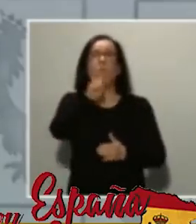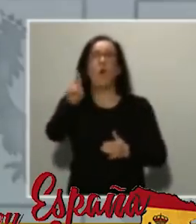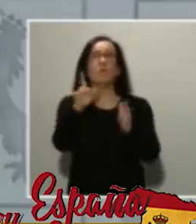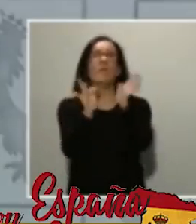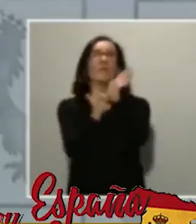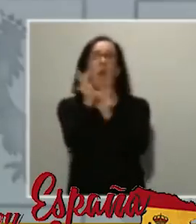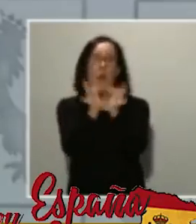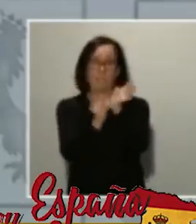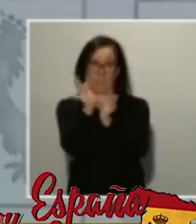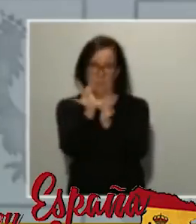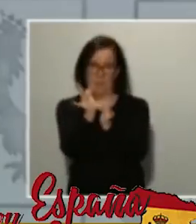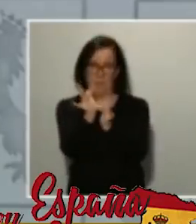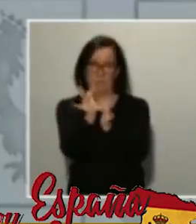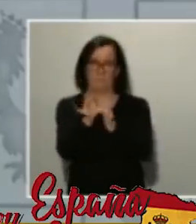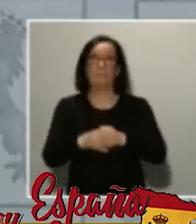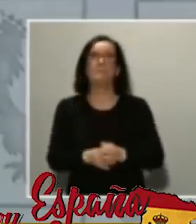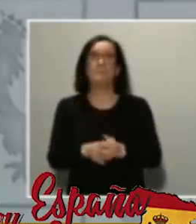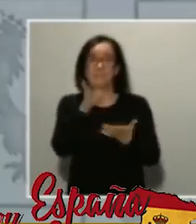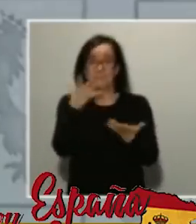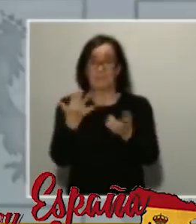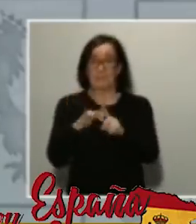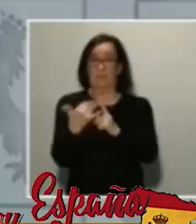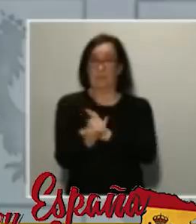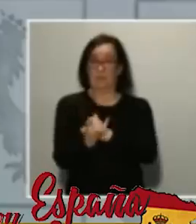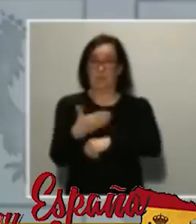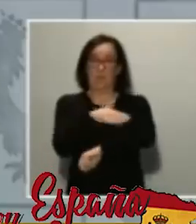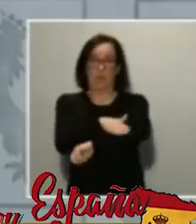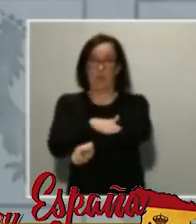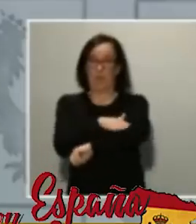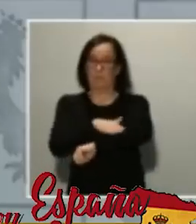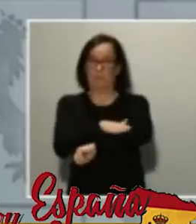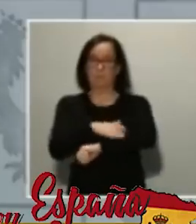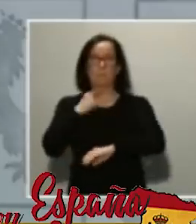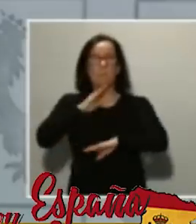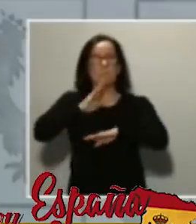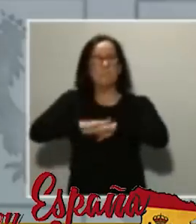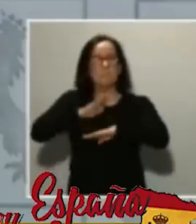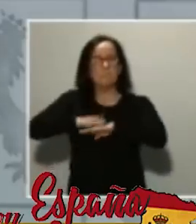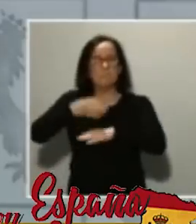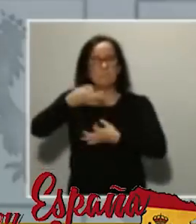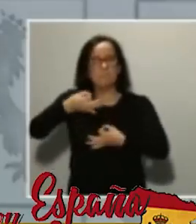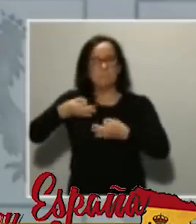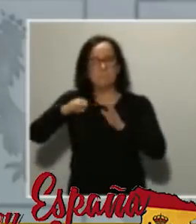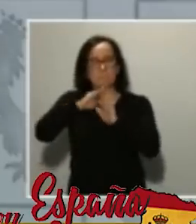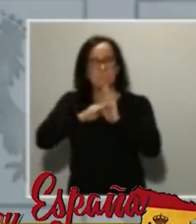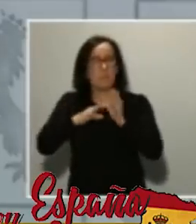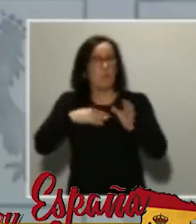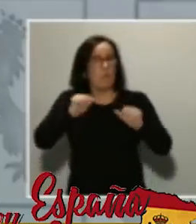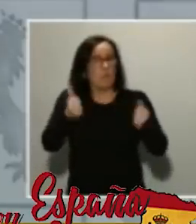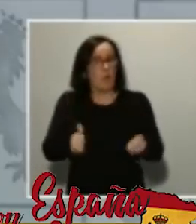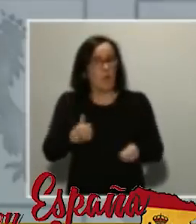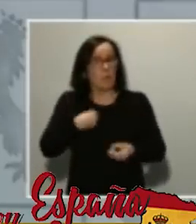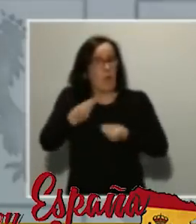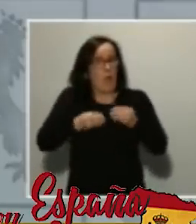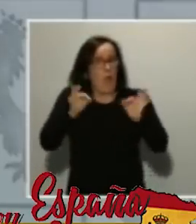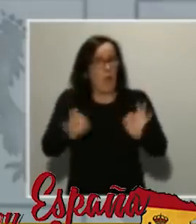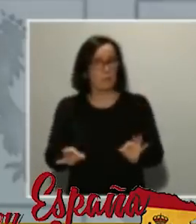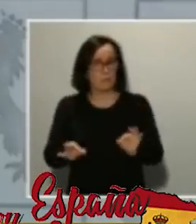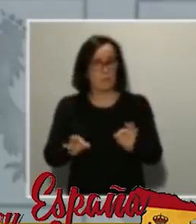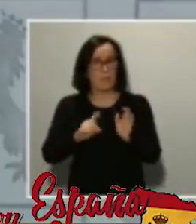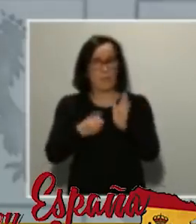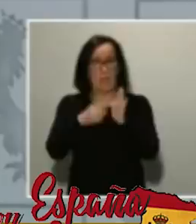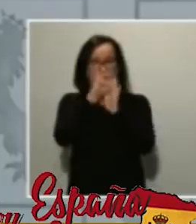oiga, no es posible, no es posible. Ni son progresistas, son una